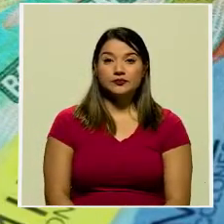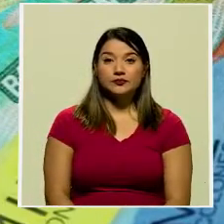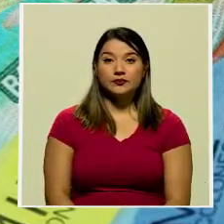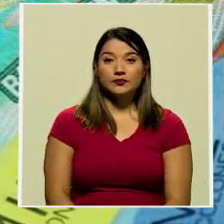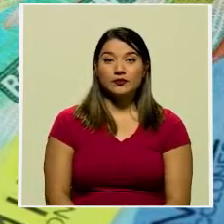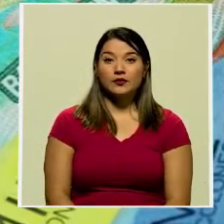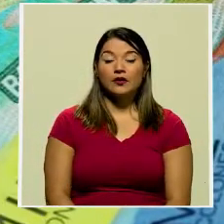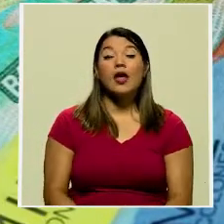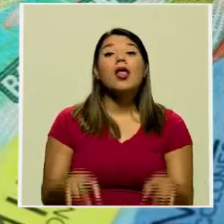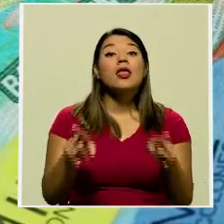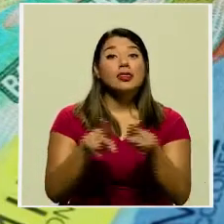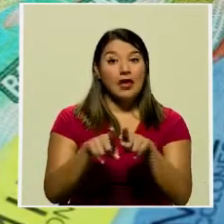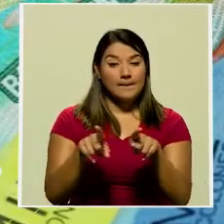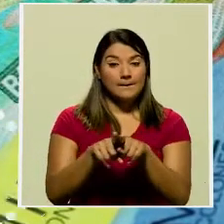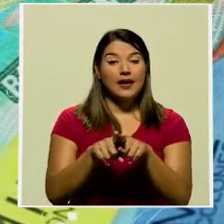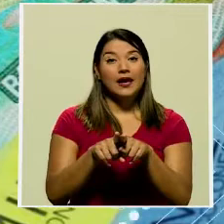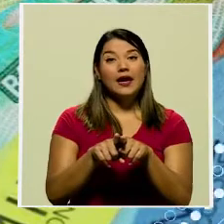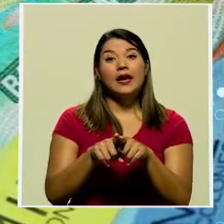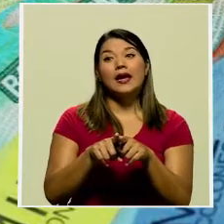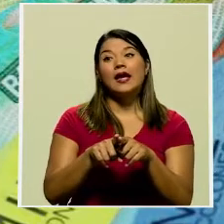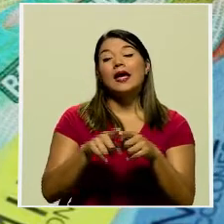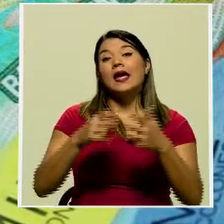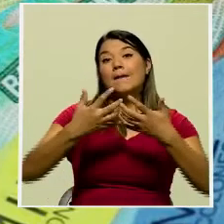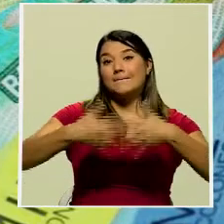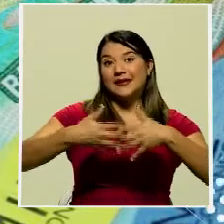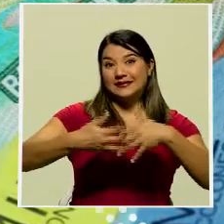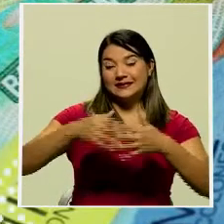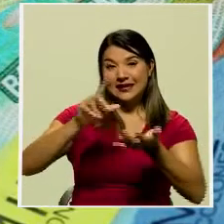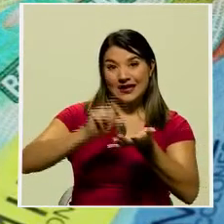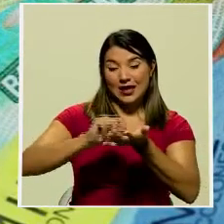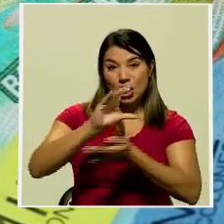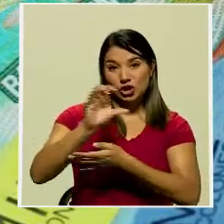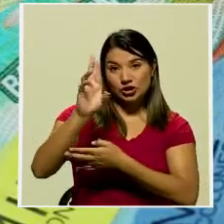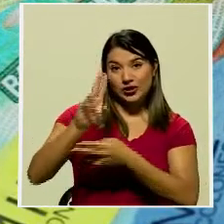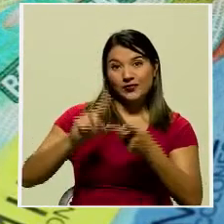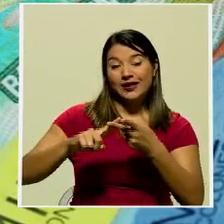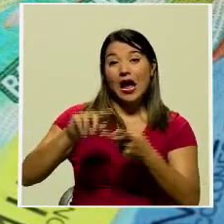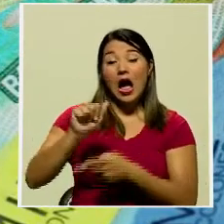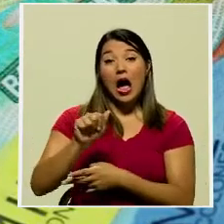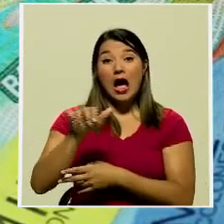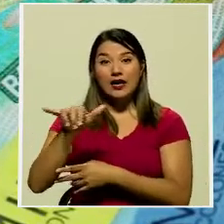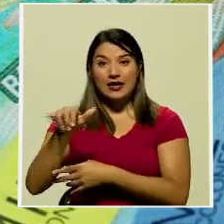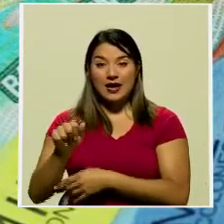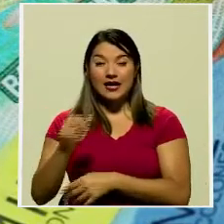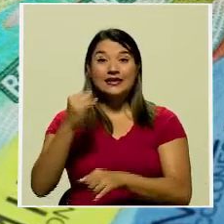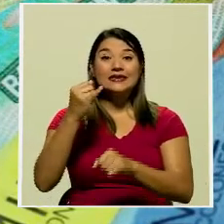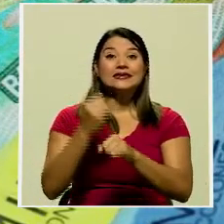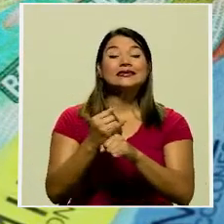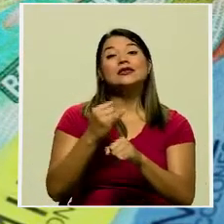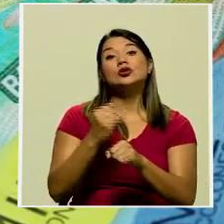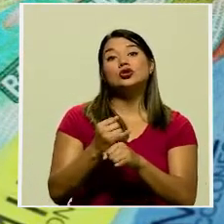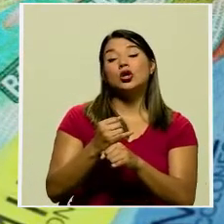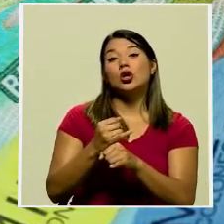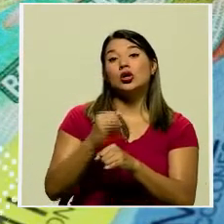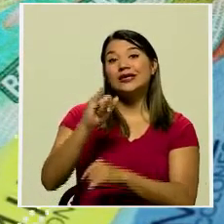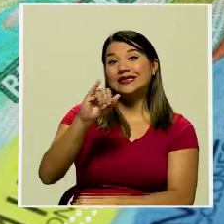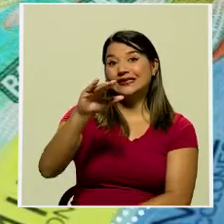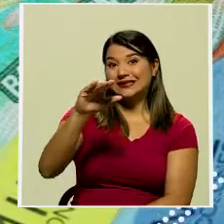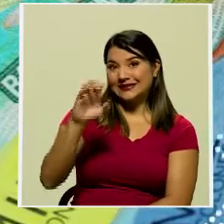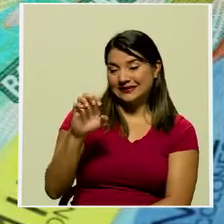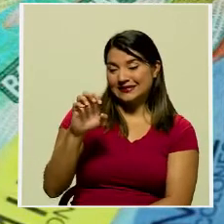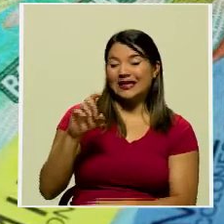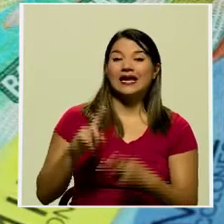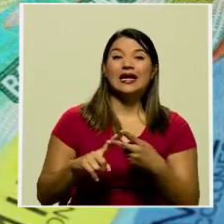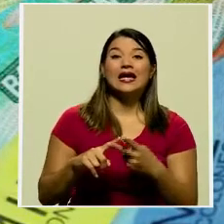Entre otras también está Editorial Costa Rica, Acueductos y Alcantarillados, el Instituto Costarricense de Electricidad, el